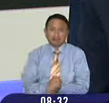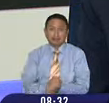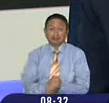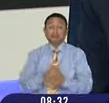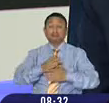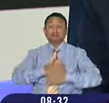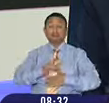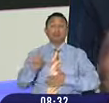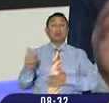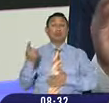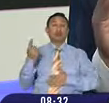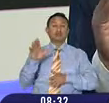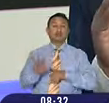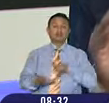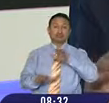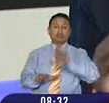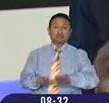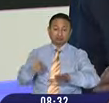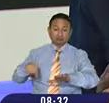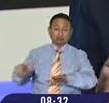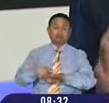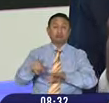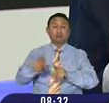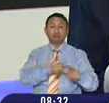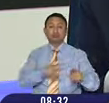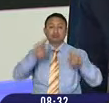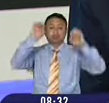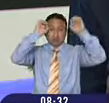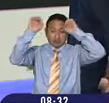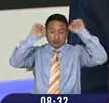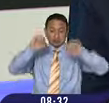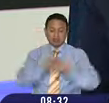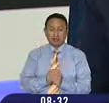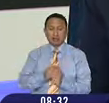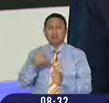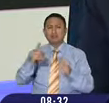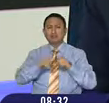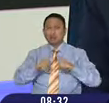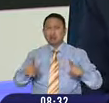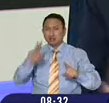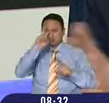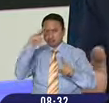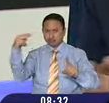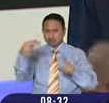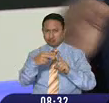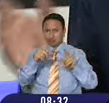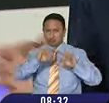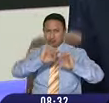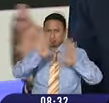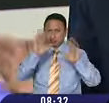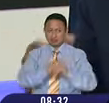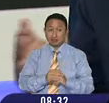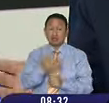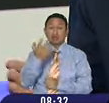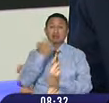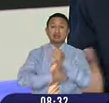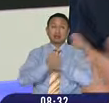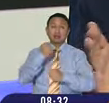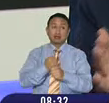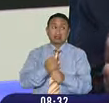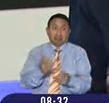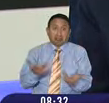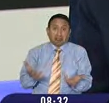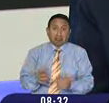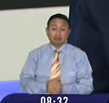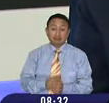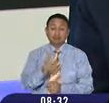nosotros lo primero que haremos es una planificación estratégica con una visión de ciudad absolutamente clara. Esto no ha habido desde hace más de 15 años.